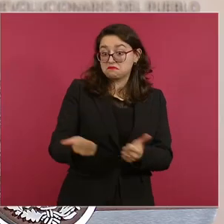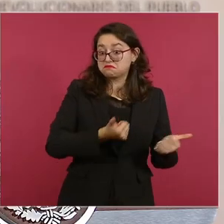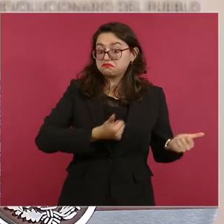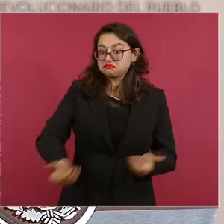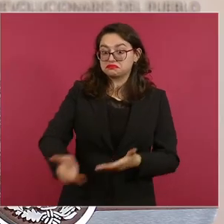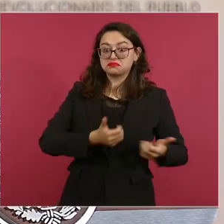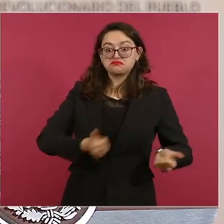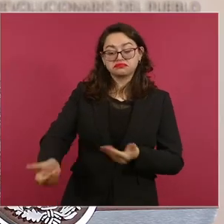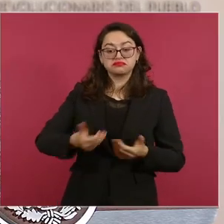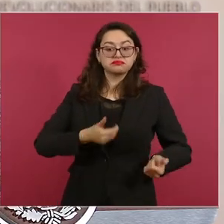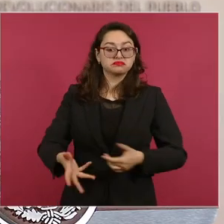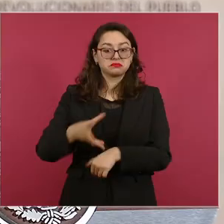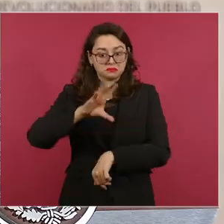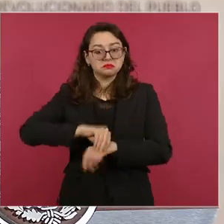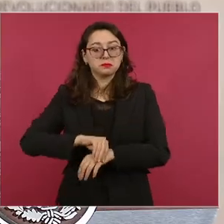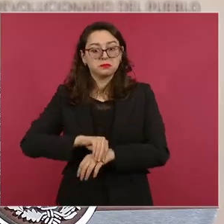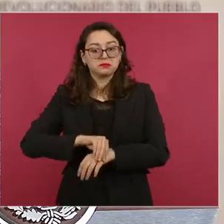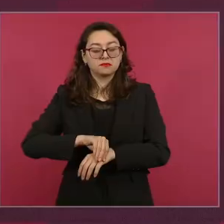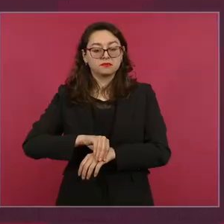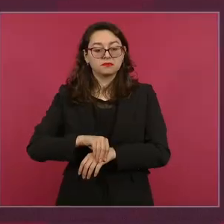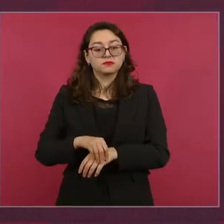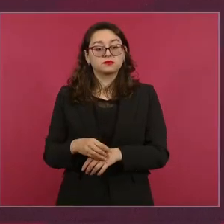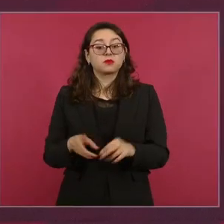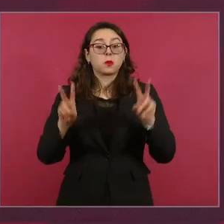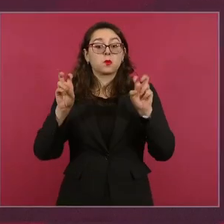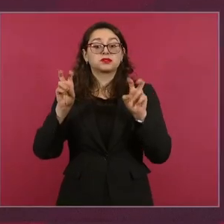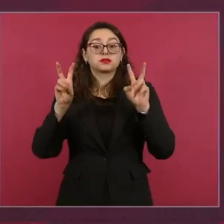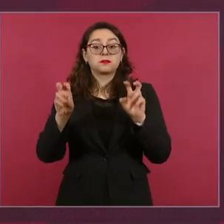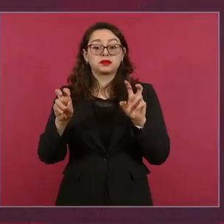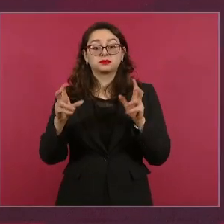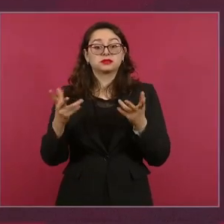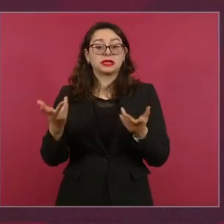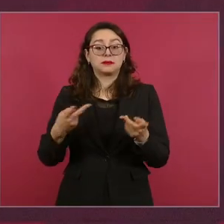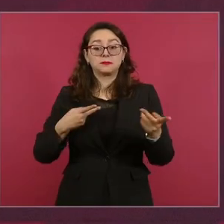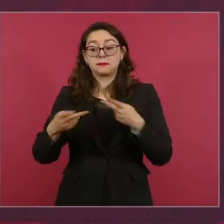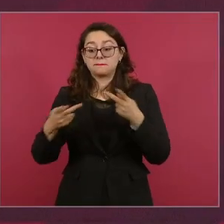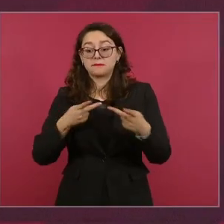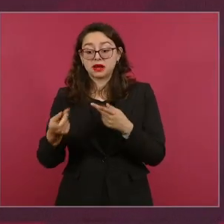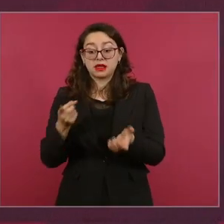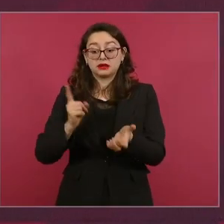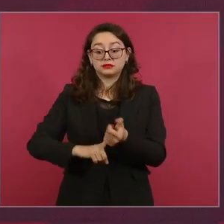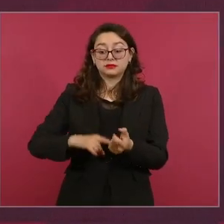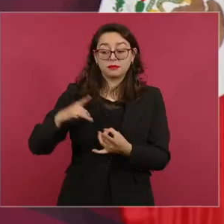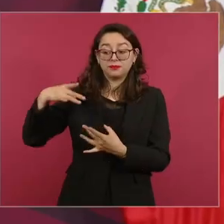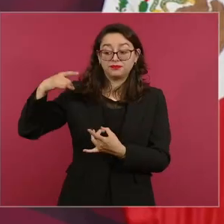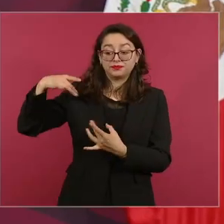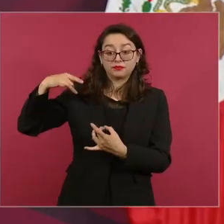furioso, la introducción de armas de contrabando